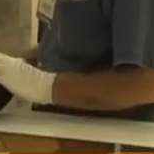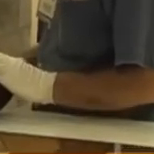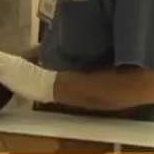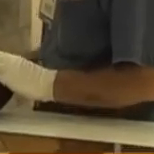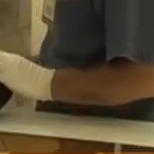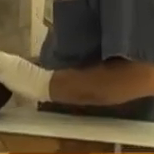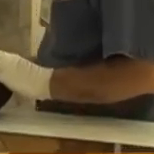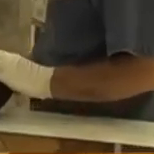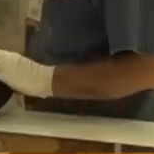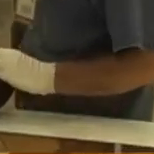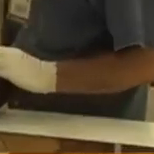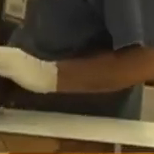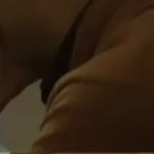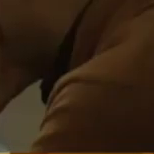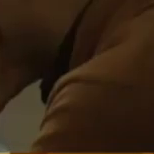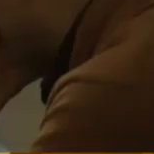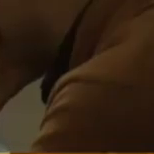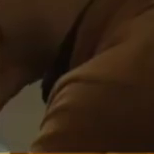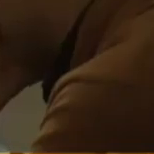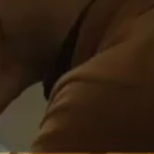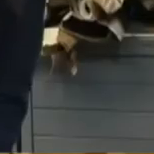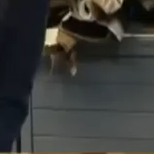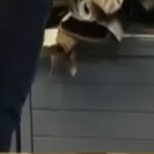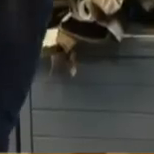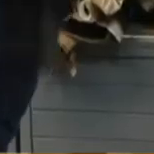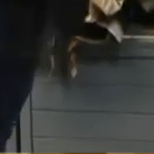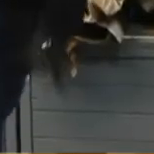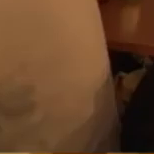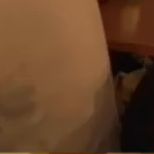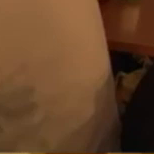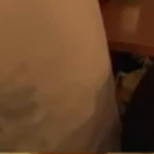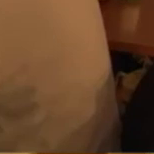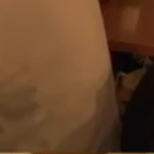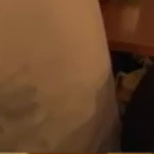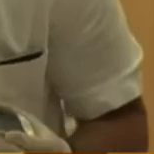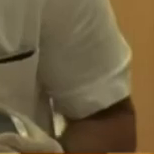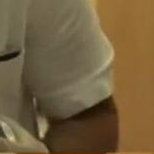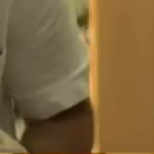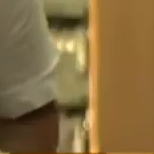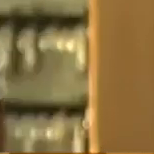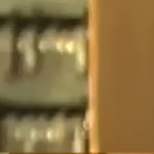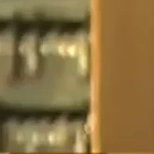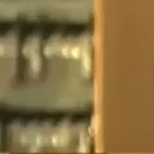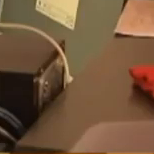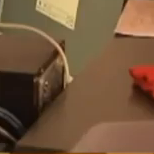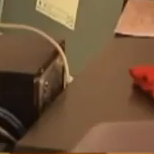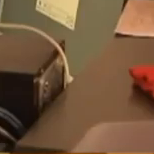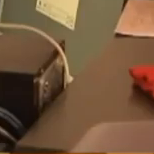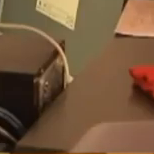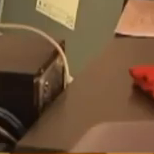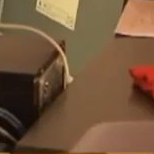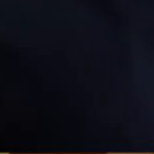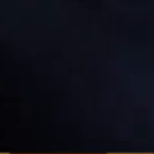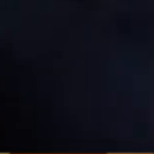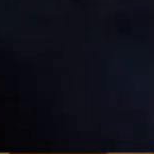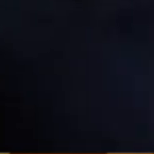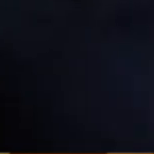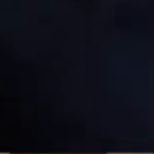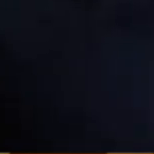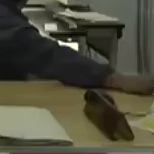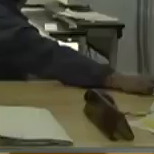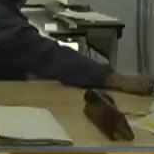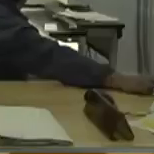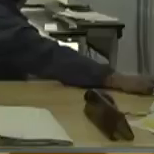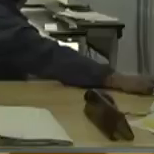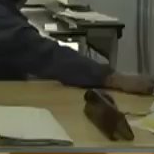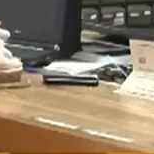acondicionar nuevas salas de consulta, que realmente es un proyectazo, está quedando excelente. Sí es